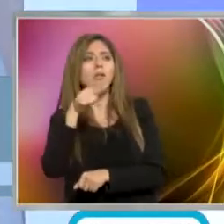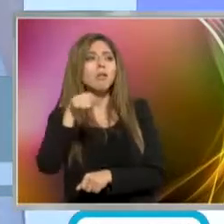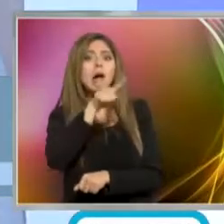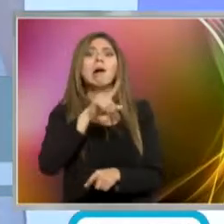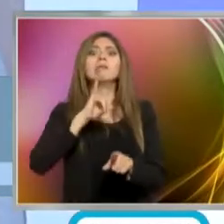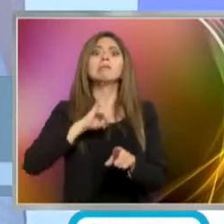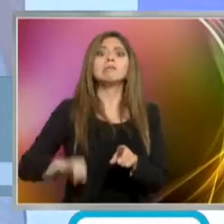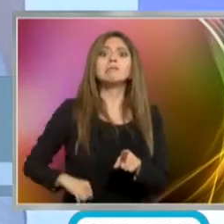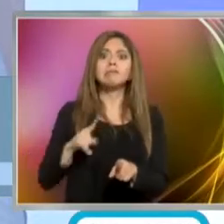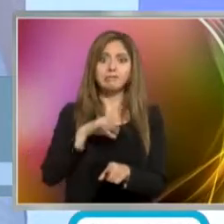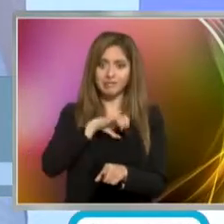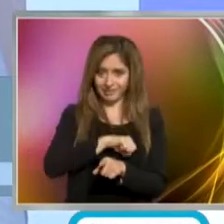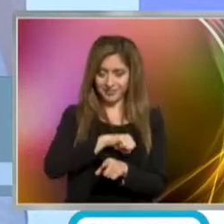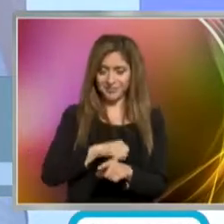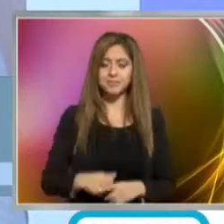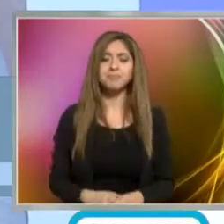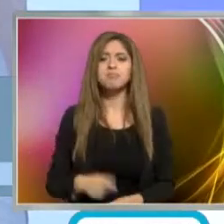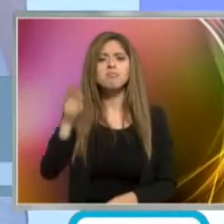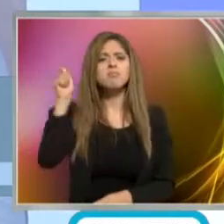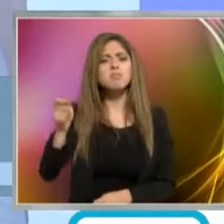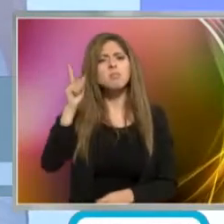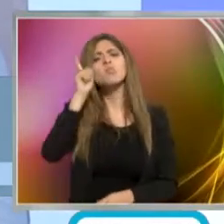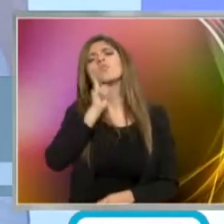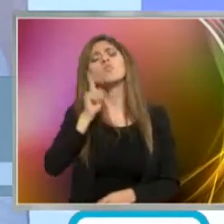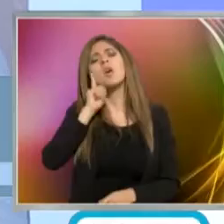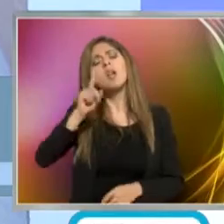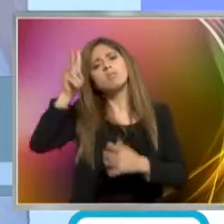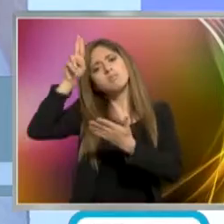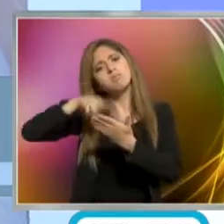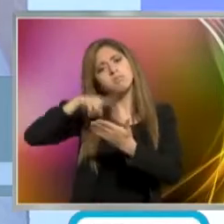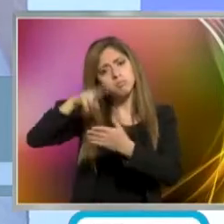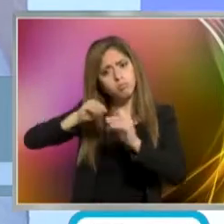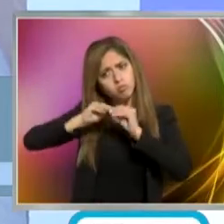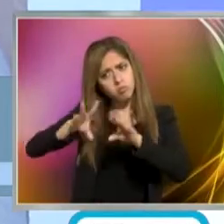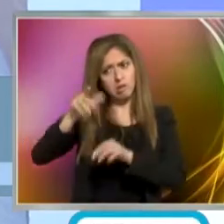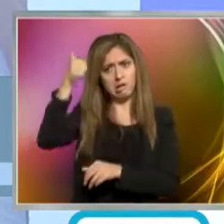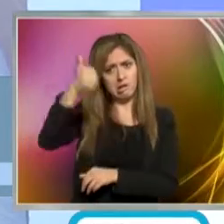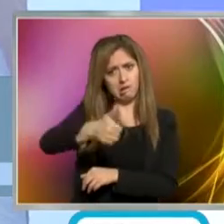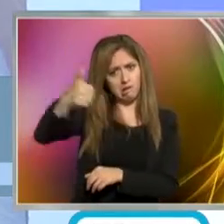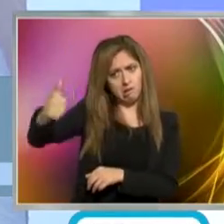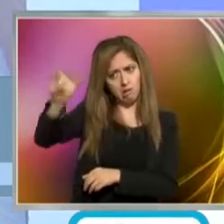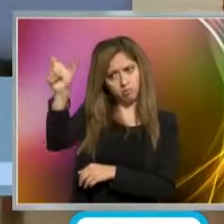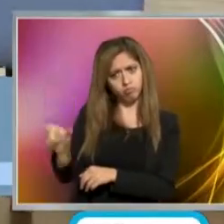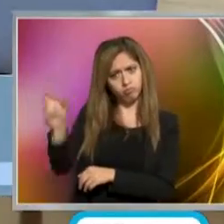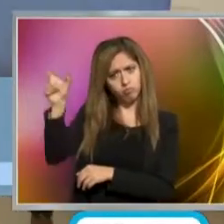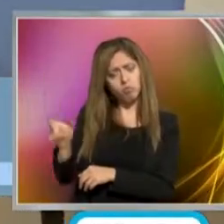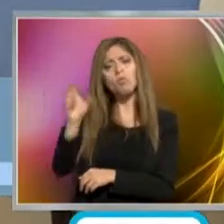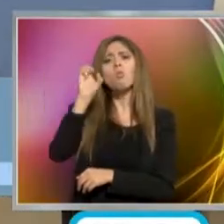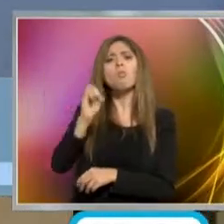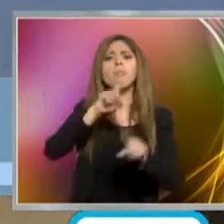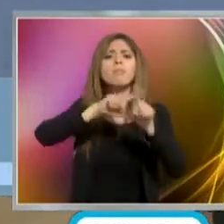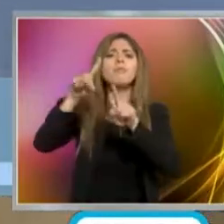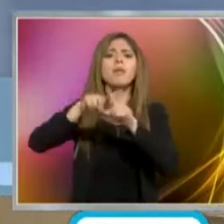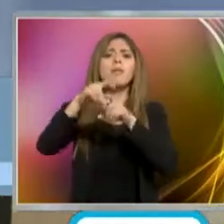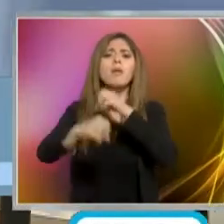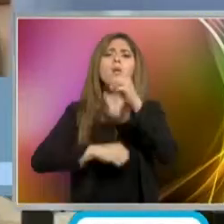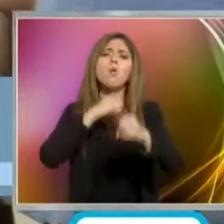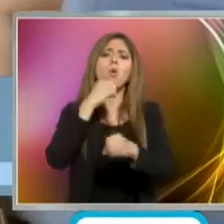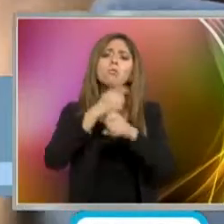Maravilloso. ¿Y estas artistas tienen un mensaje definido o cada obra en sí cuenta una historia